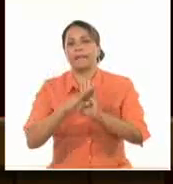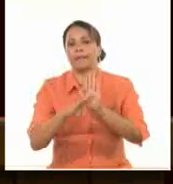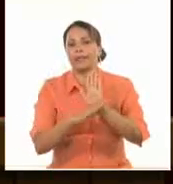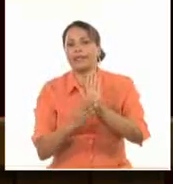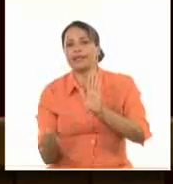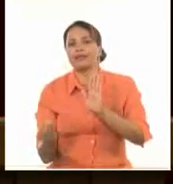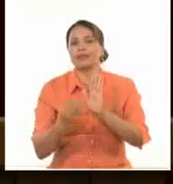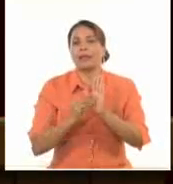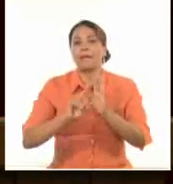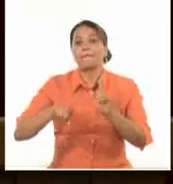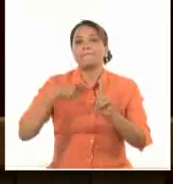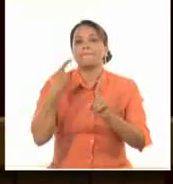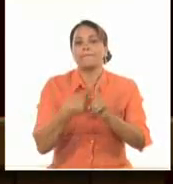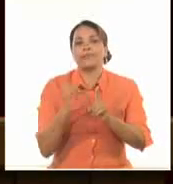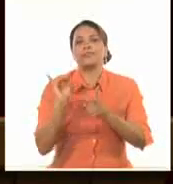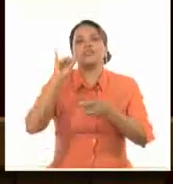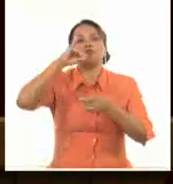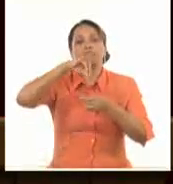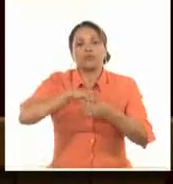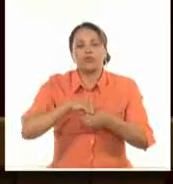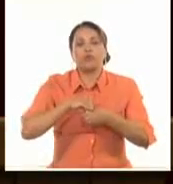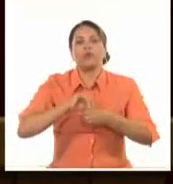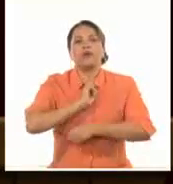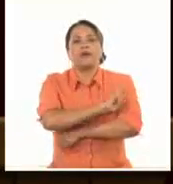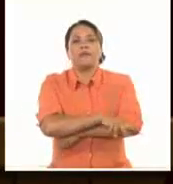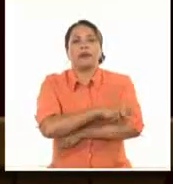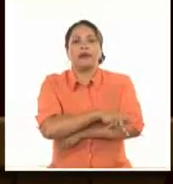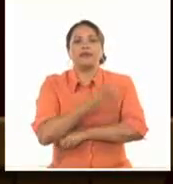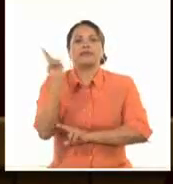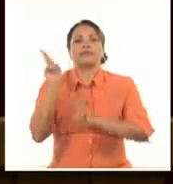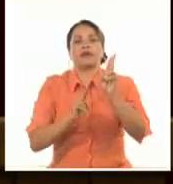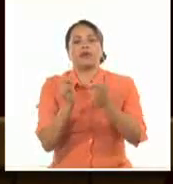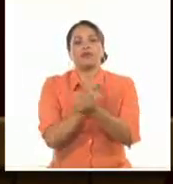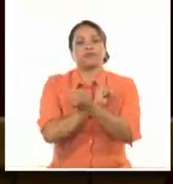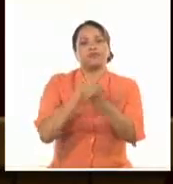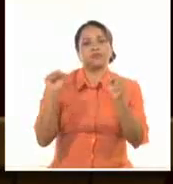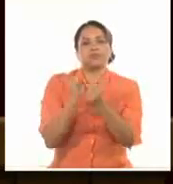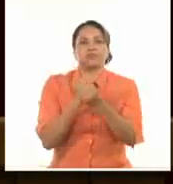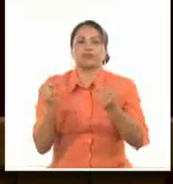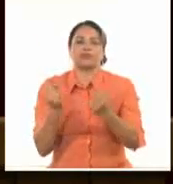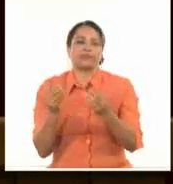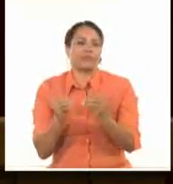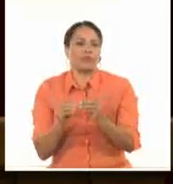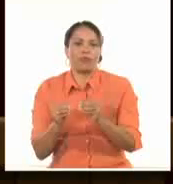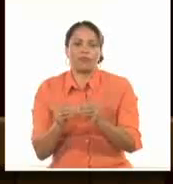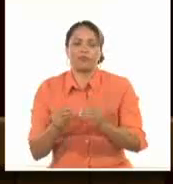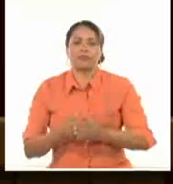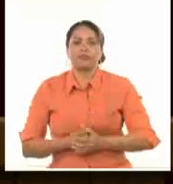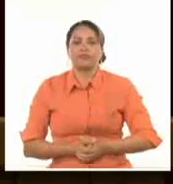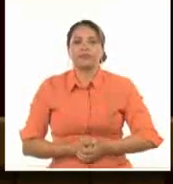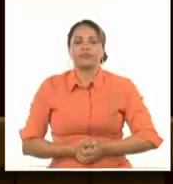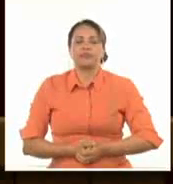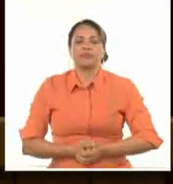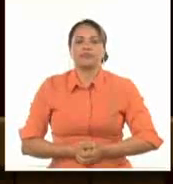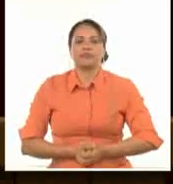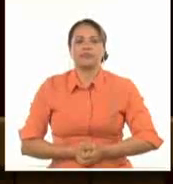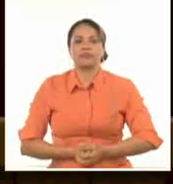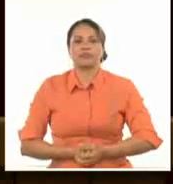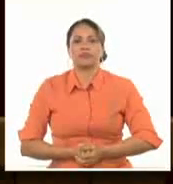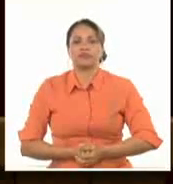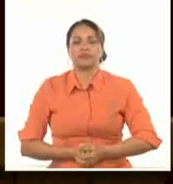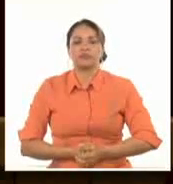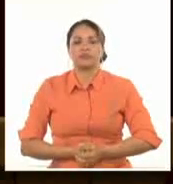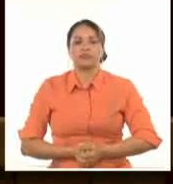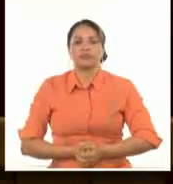su inclusión en una lista de países patrocinadores del terrorismo como freno y muro a todos los